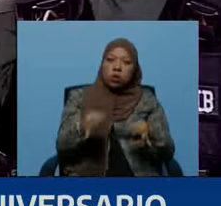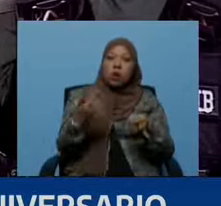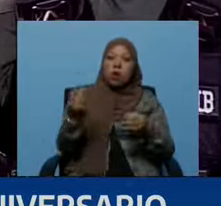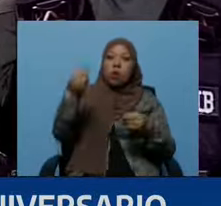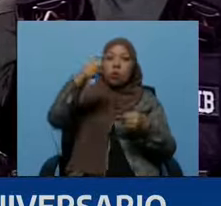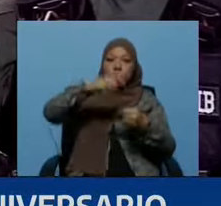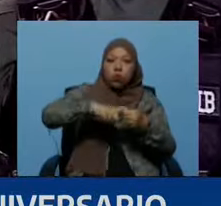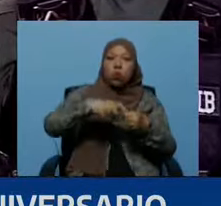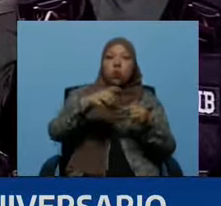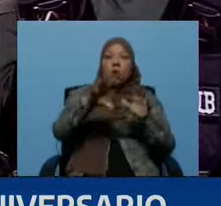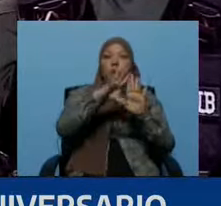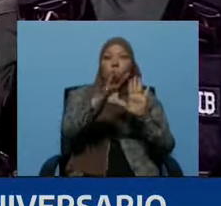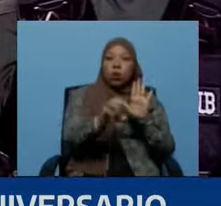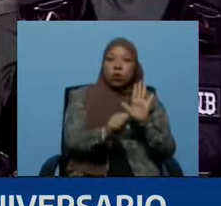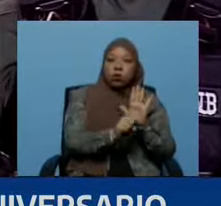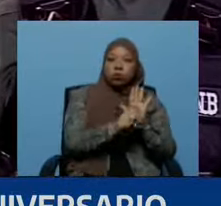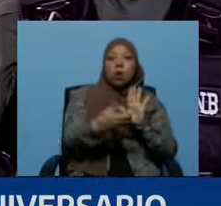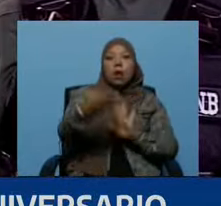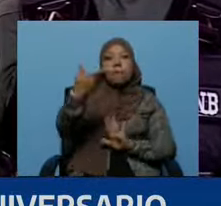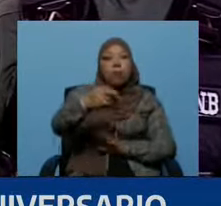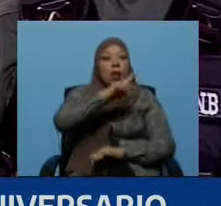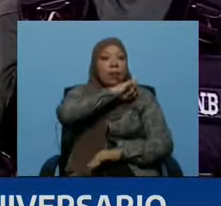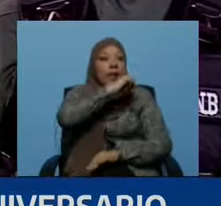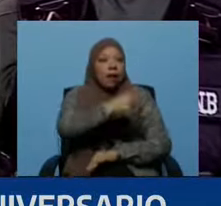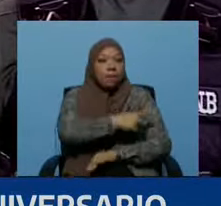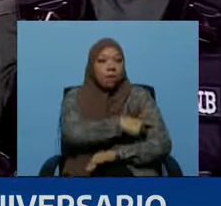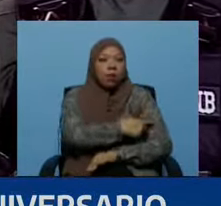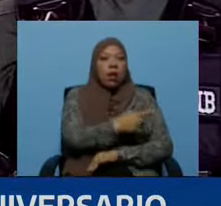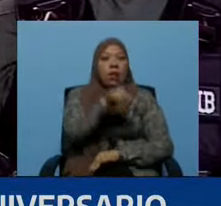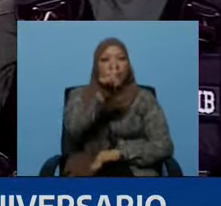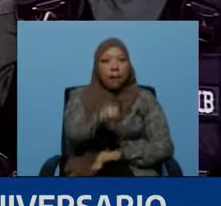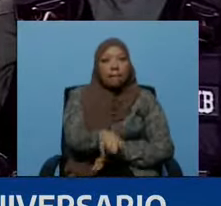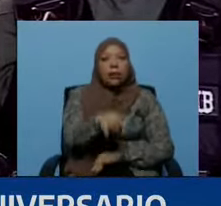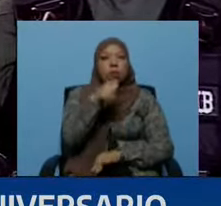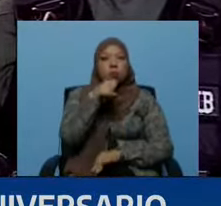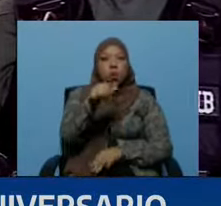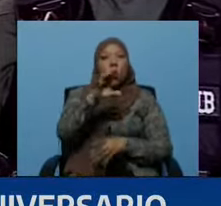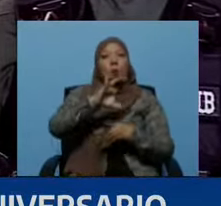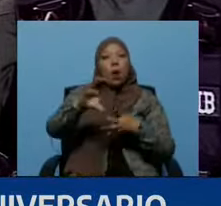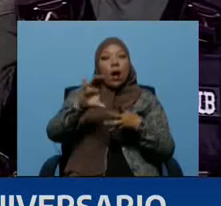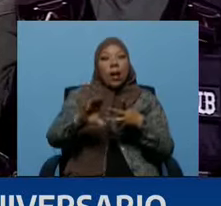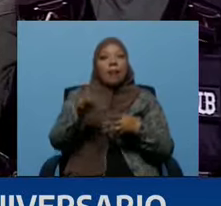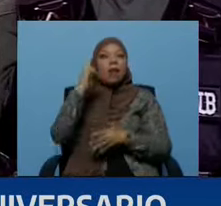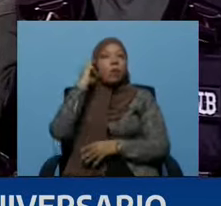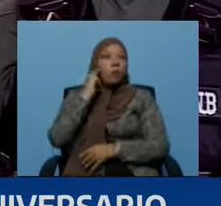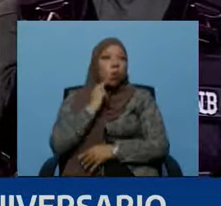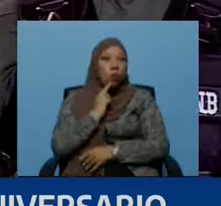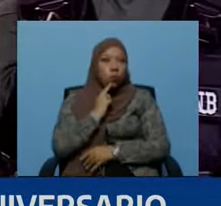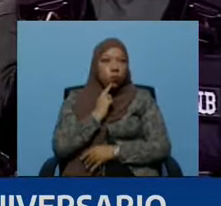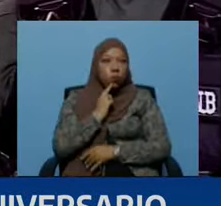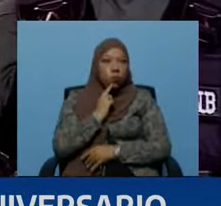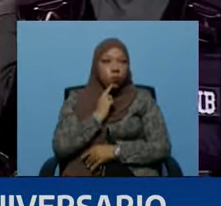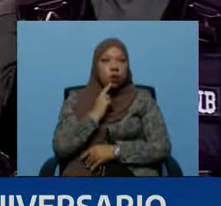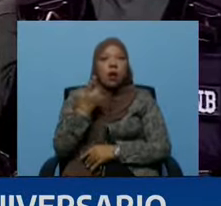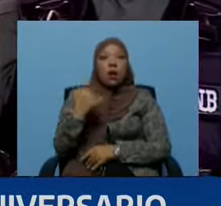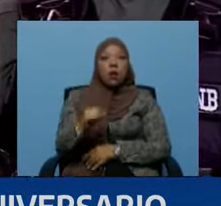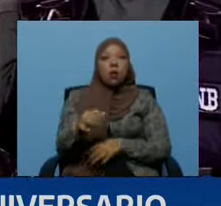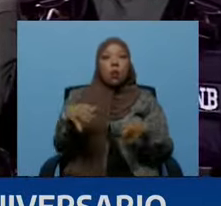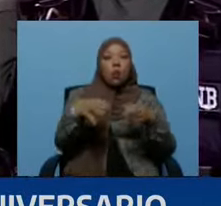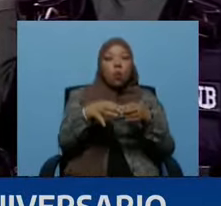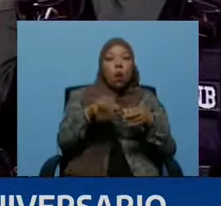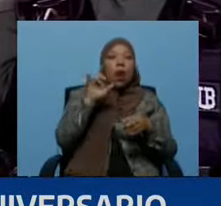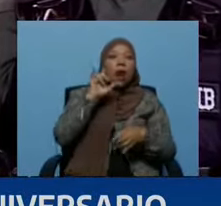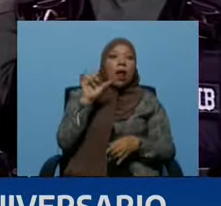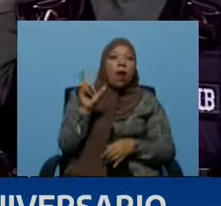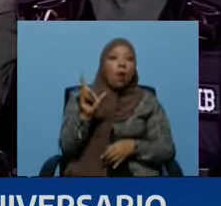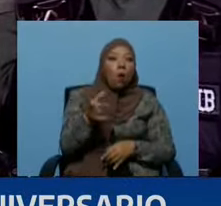componente constitucional y le dio el carácter bolivariano. Ya no solamente iba a ser la Guardia